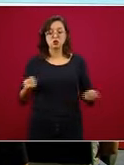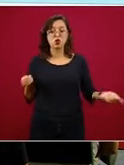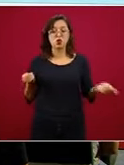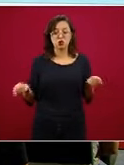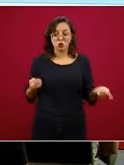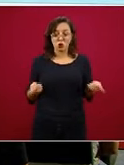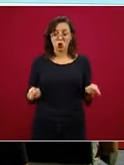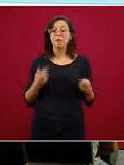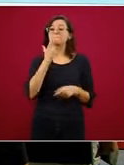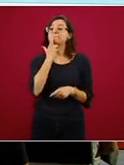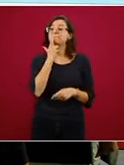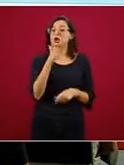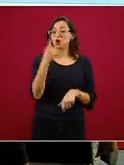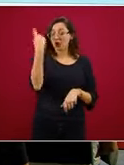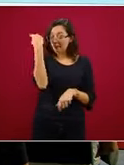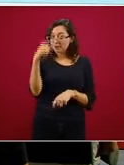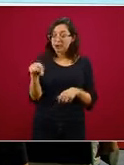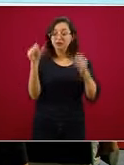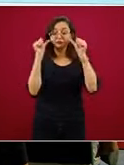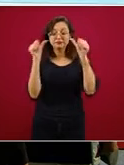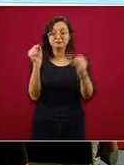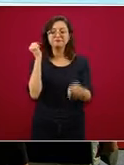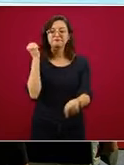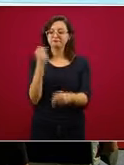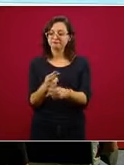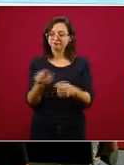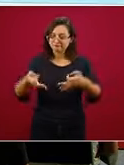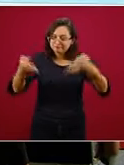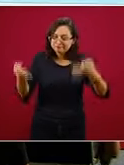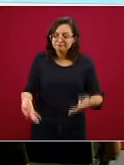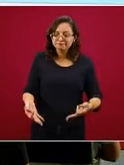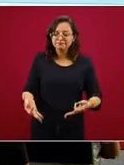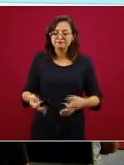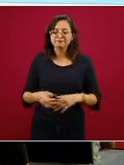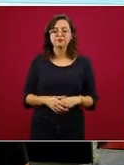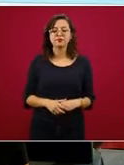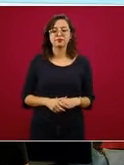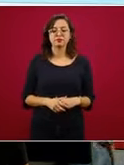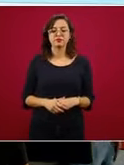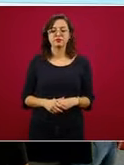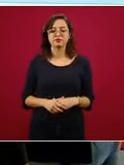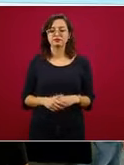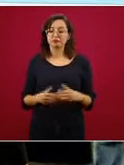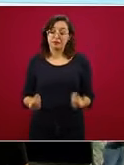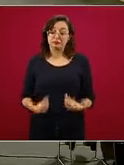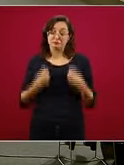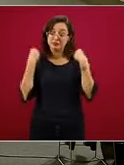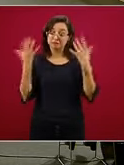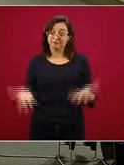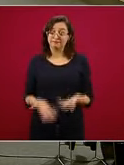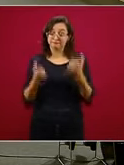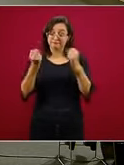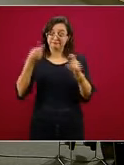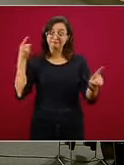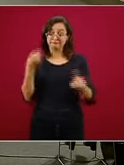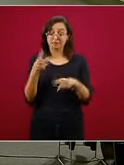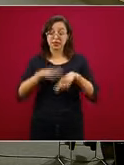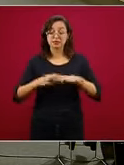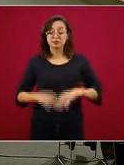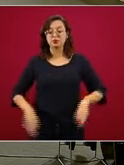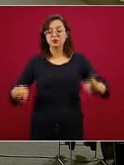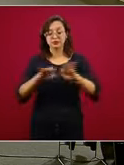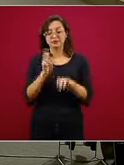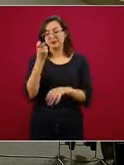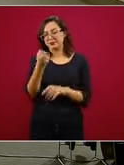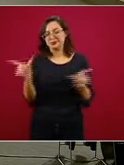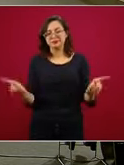más oportunidades de tener una atención médica efectiva y, como dije al principio, salvar vidas. Esto sería todo, doctor López-Gatell.